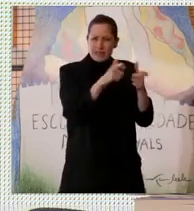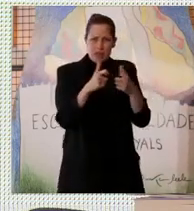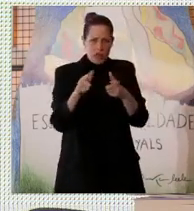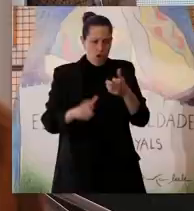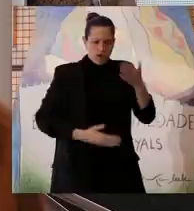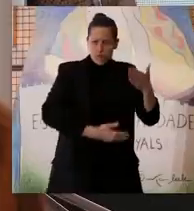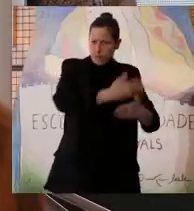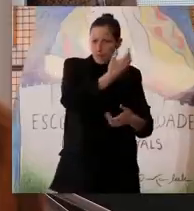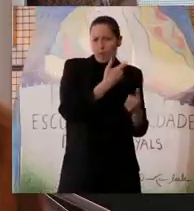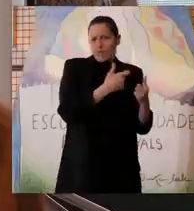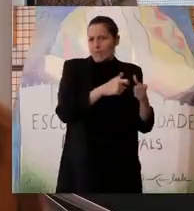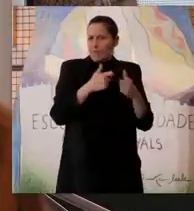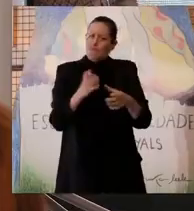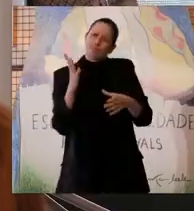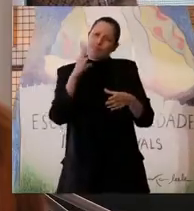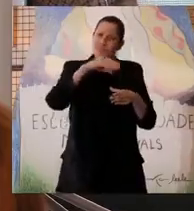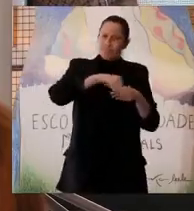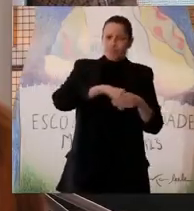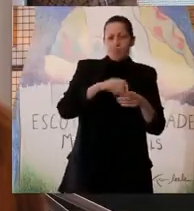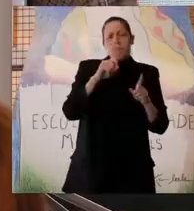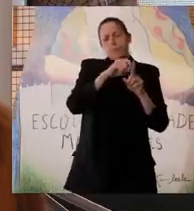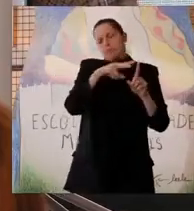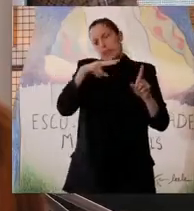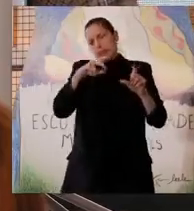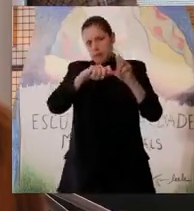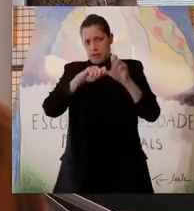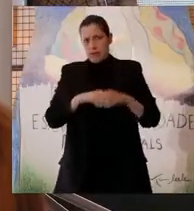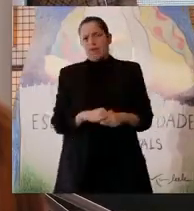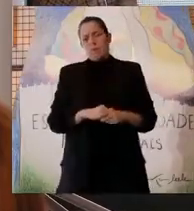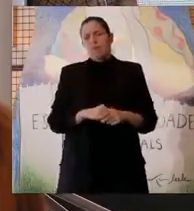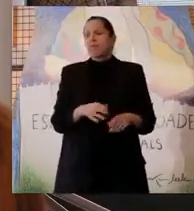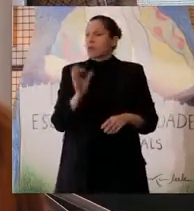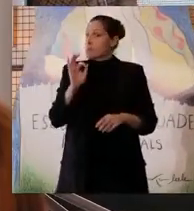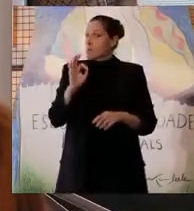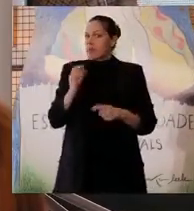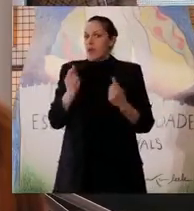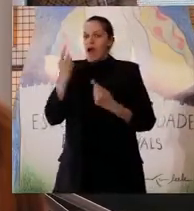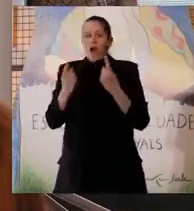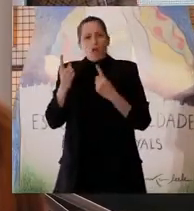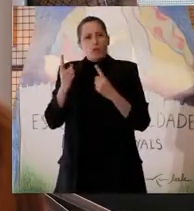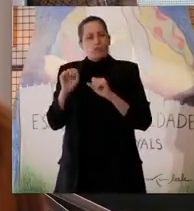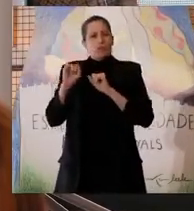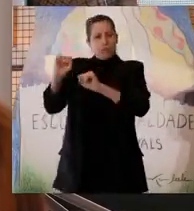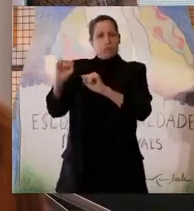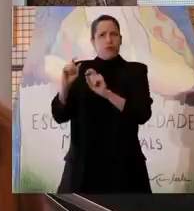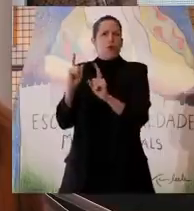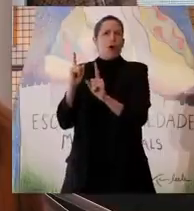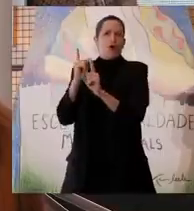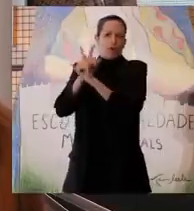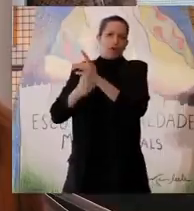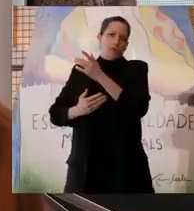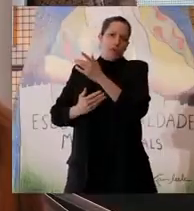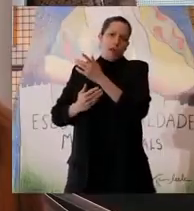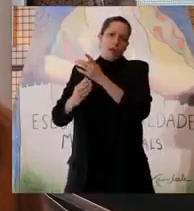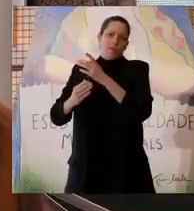de comunicación lo que pasa es que es verdad que hay medios de comunicación que rechazan hacer un periodismo feminista y caen en los viejos clichés